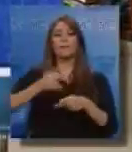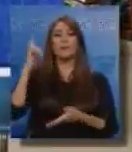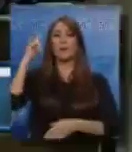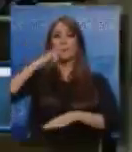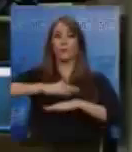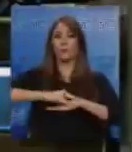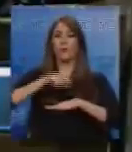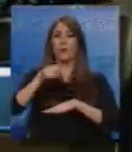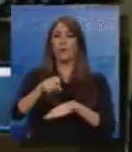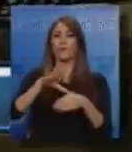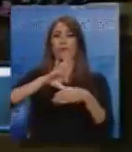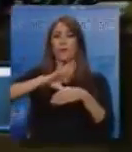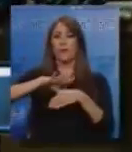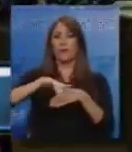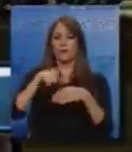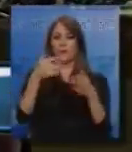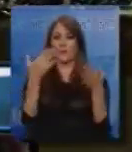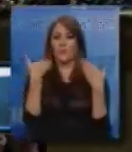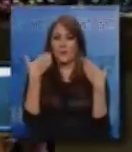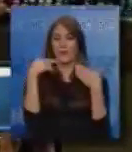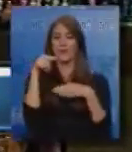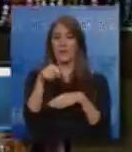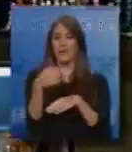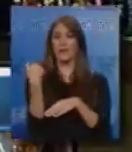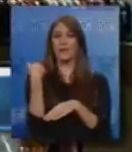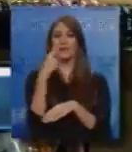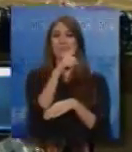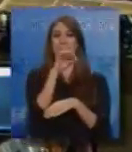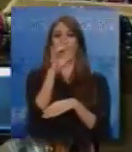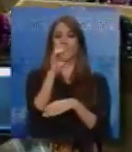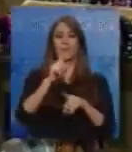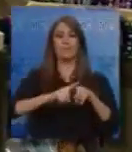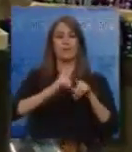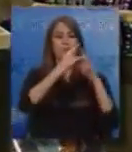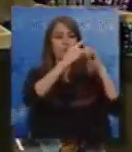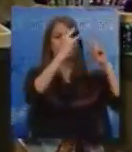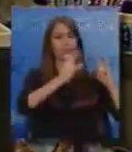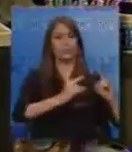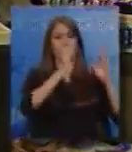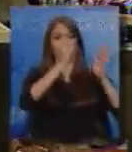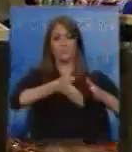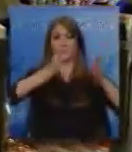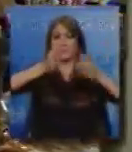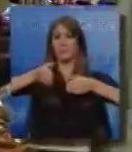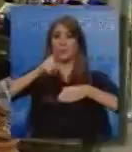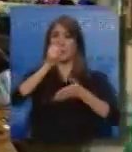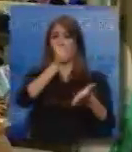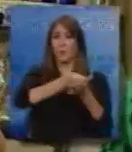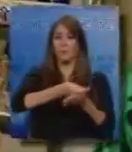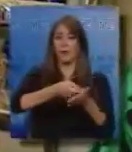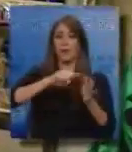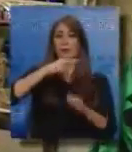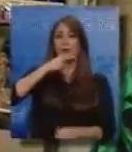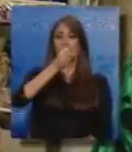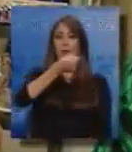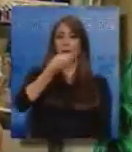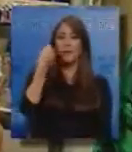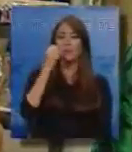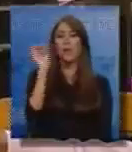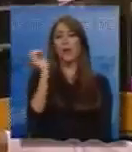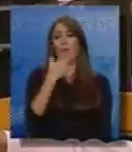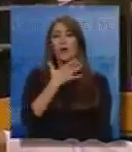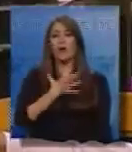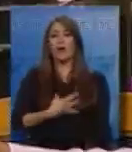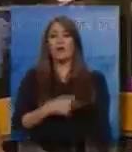está la Feria de Guayaquil, que tiene 180 stands. Aquí se puede comprar desde una refrigeradora hasta un collar